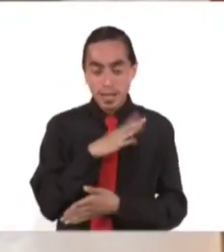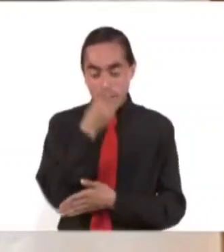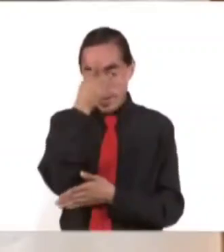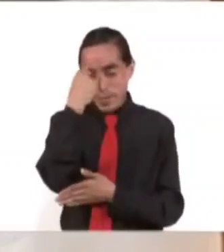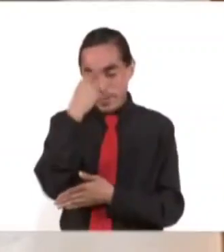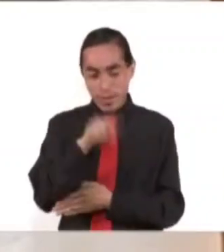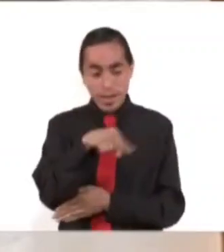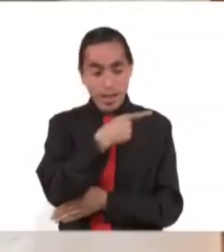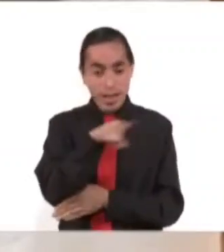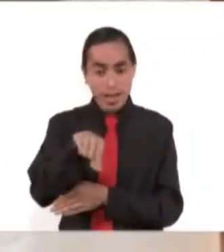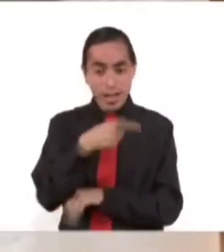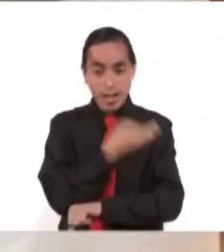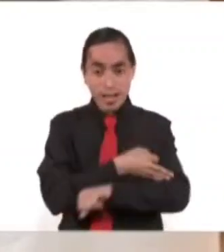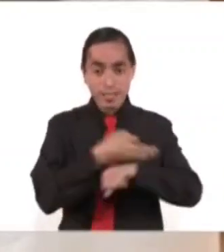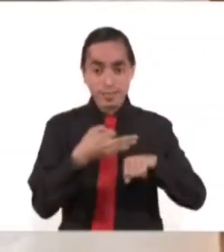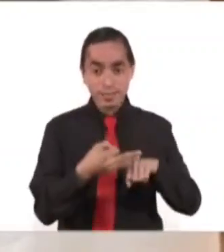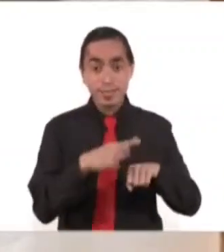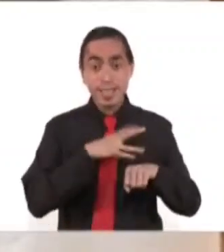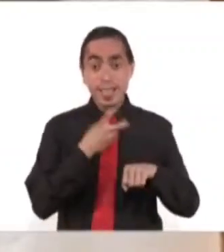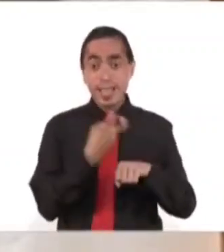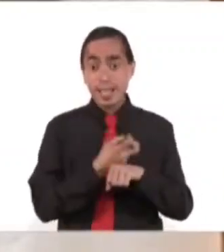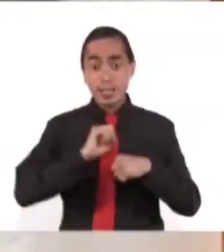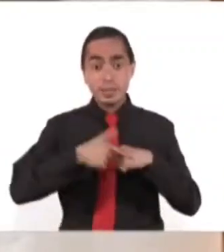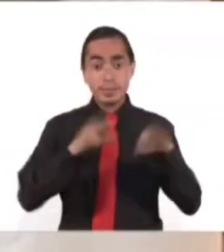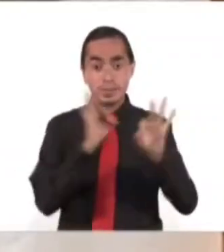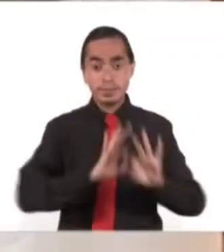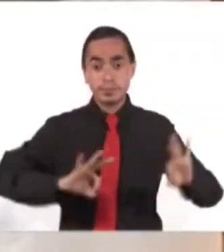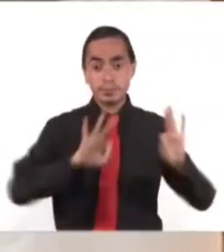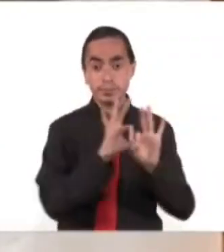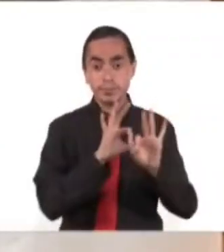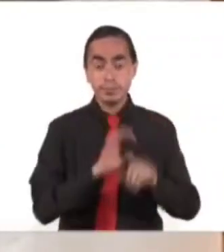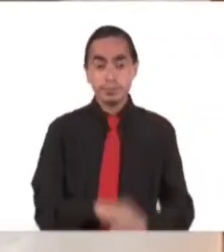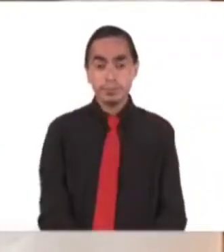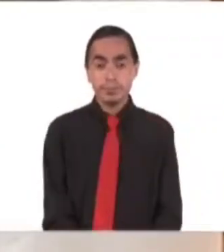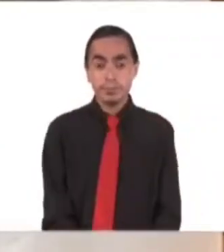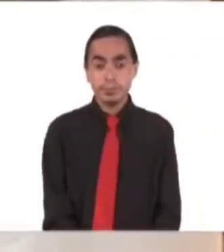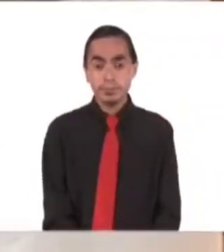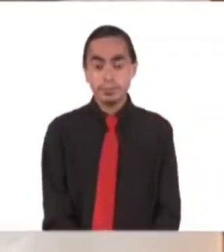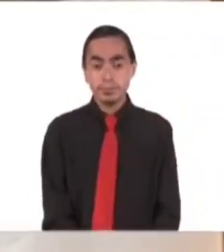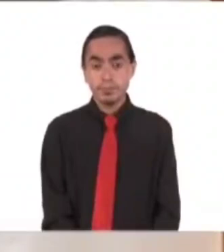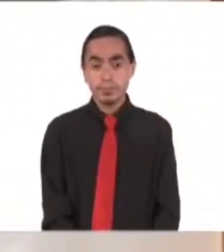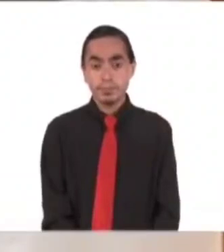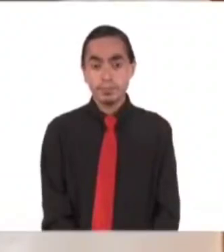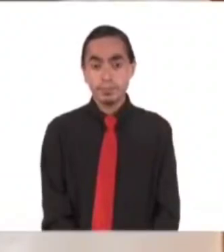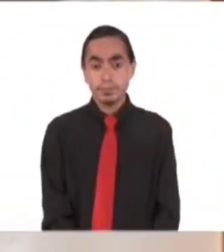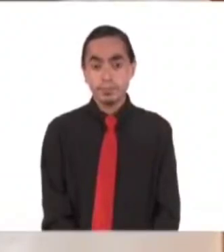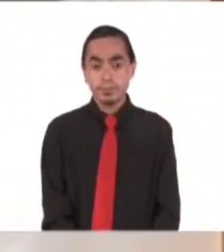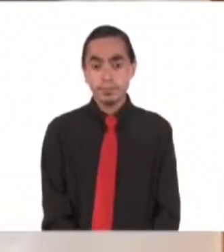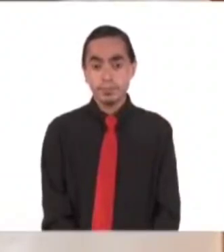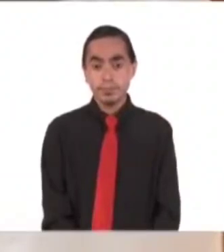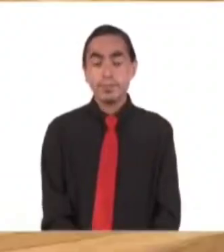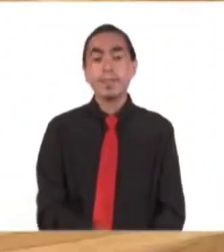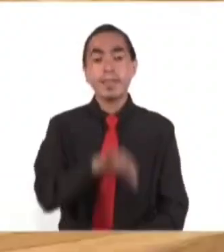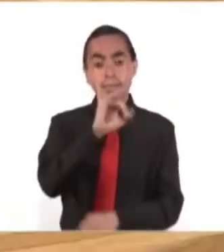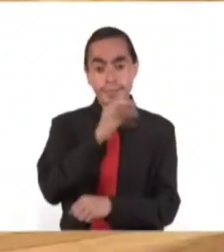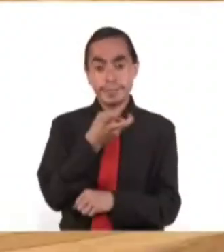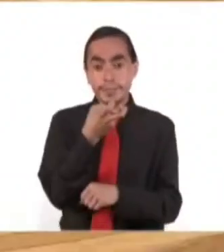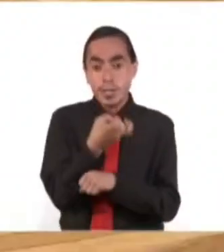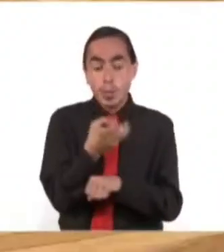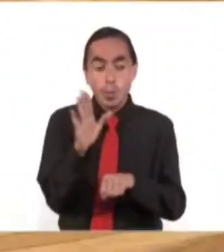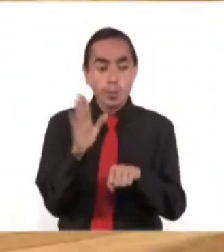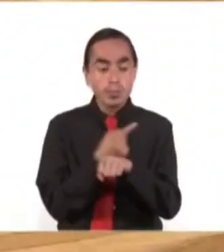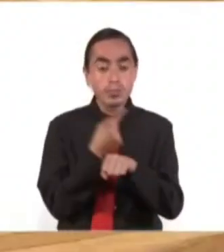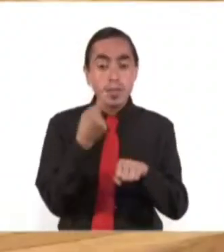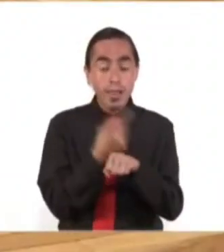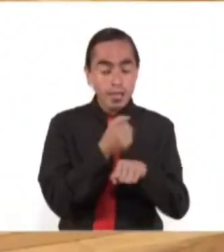las familias de la ciudad ha sido fundamental. Particularmente, y no es que lo hubiéramos previsto así, pero sí por la pandemia.